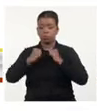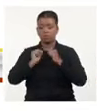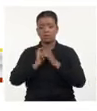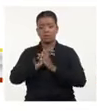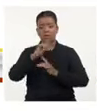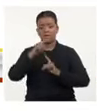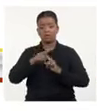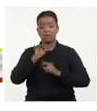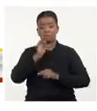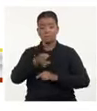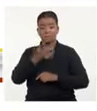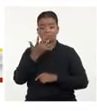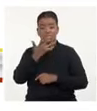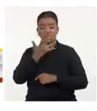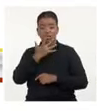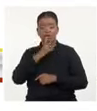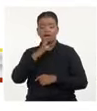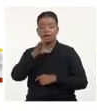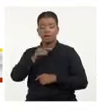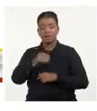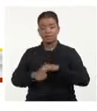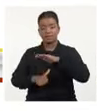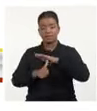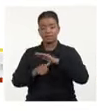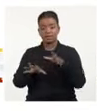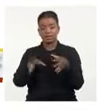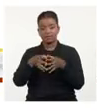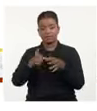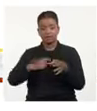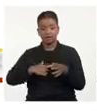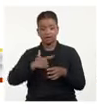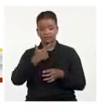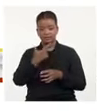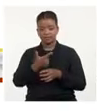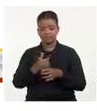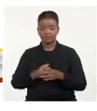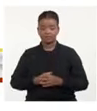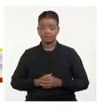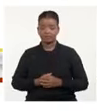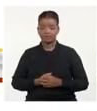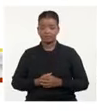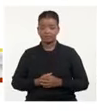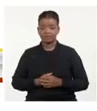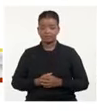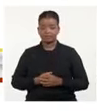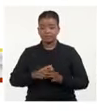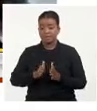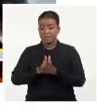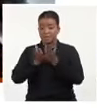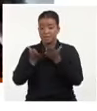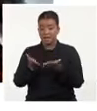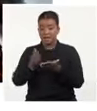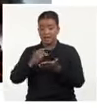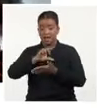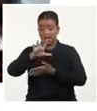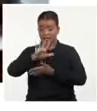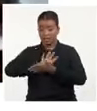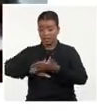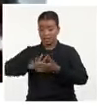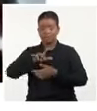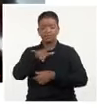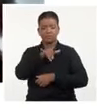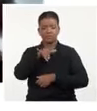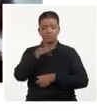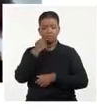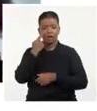Así escribió el presidente de la UNIAC, Luis Morlote Rivas. La agencia Prensa Latina también compartió en su página digital